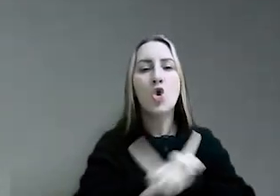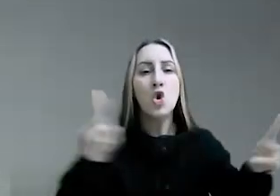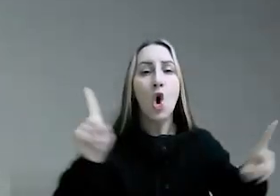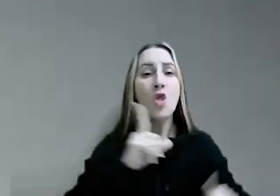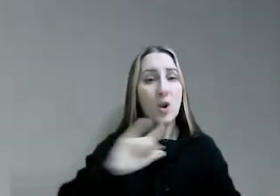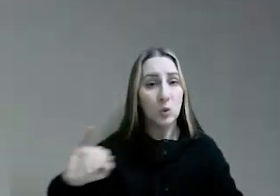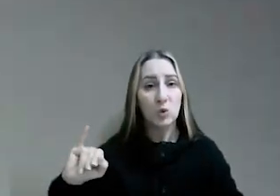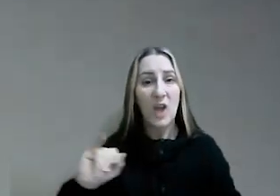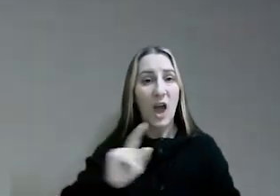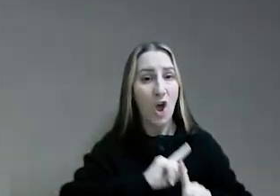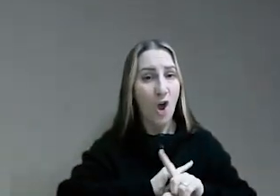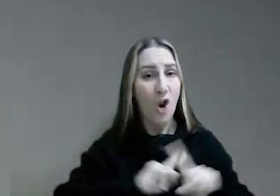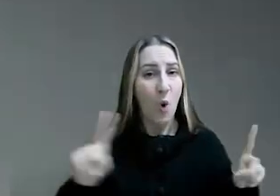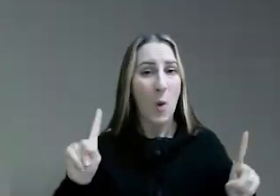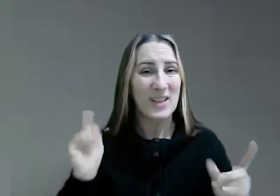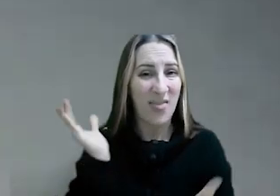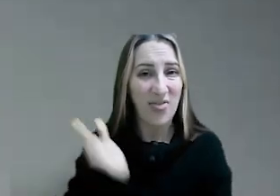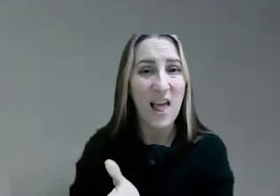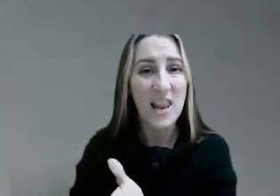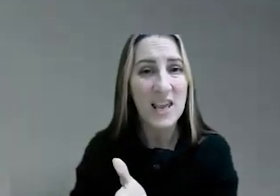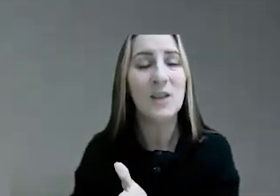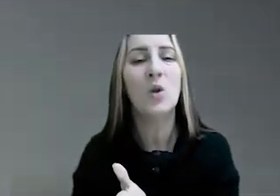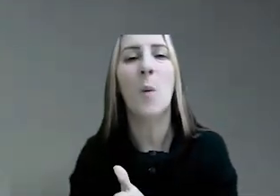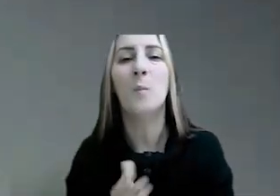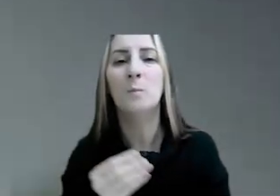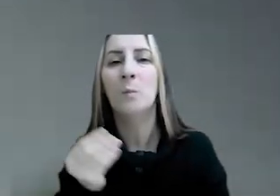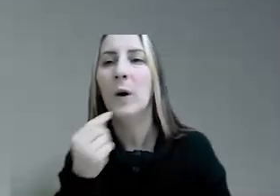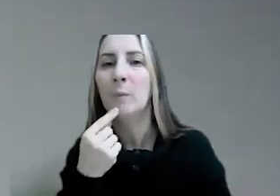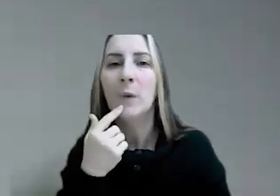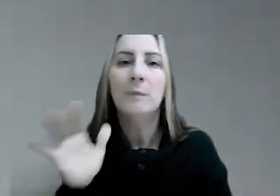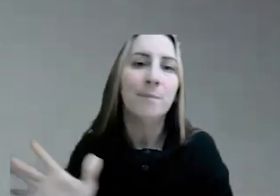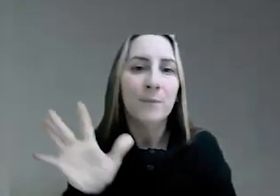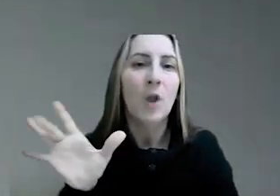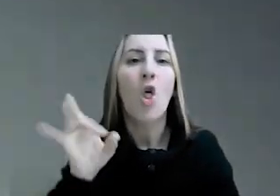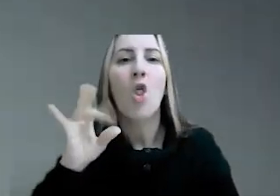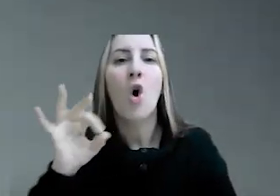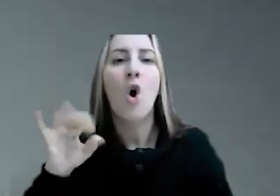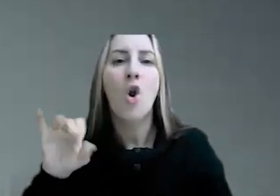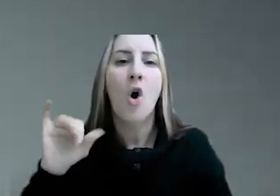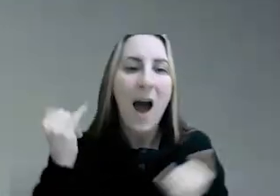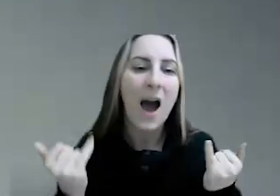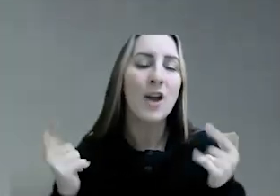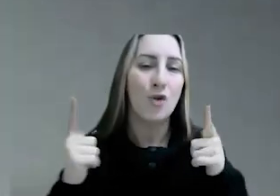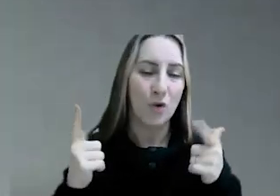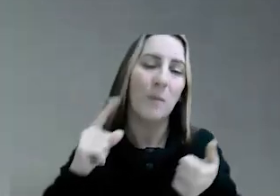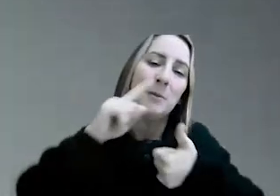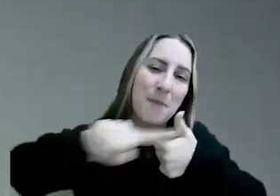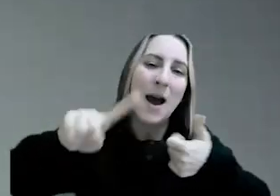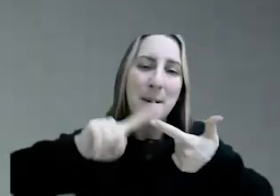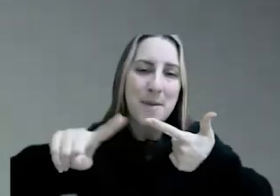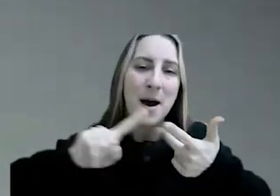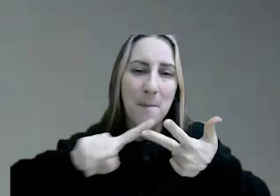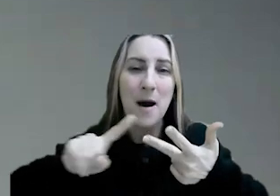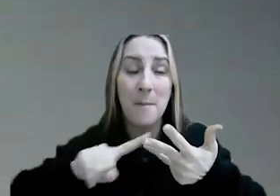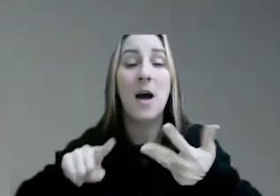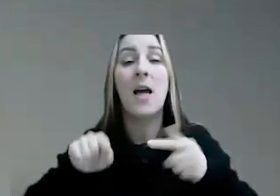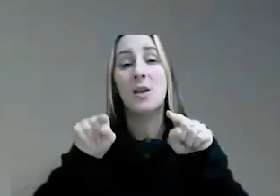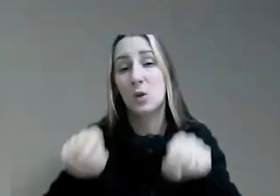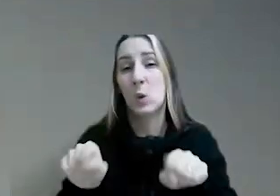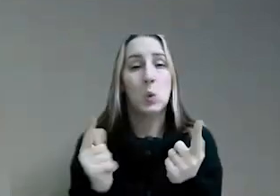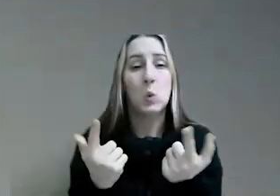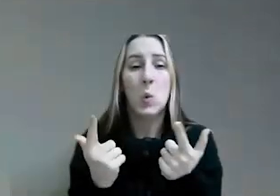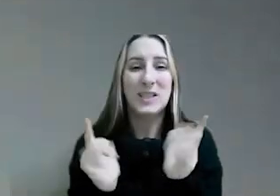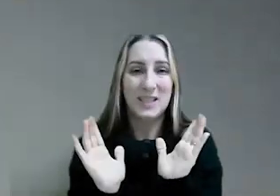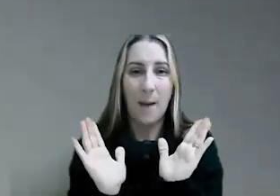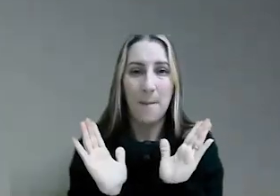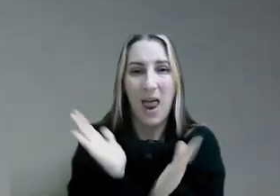delitos, ¿no? Cuando estamos hablando de base presunta y también presumir el dolo. Bueno, todas esas cuestiones no están para este